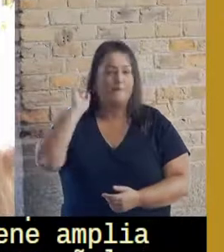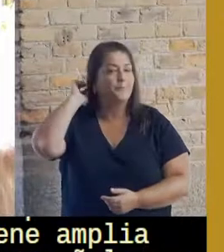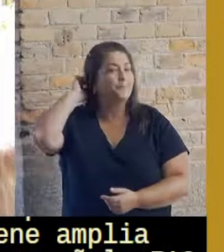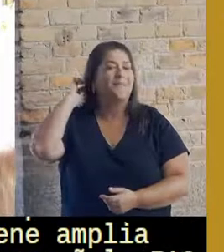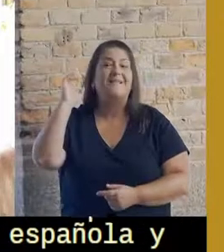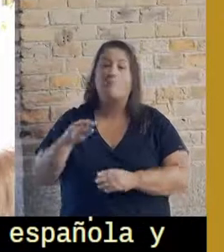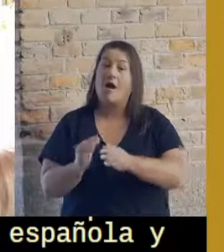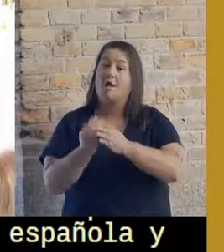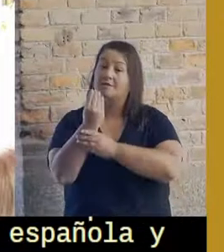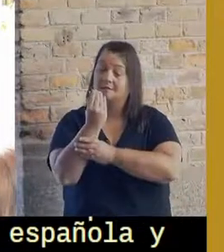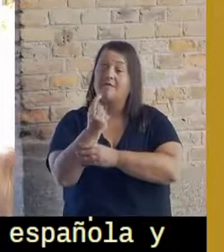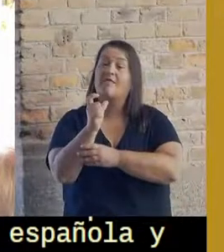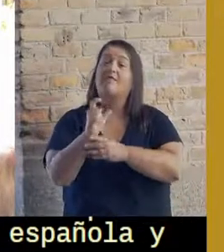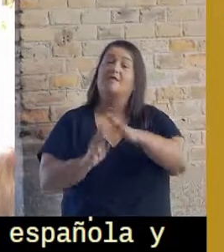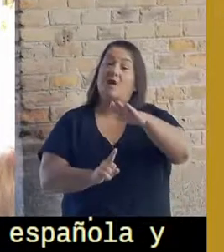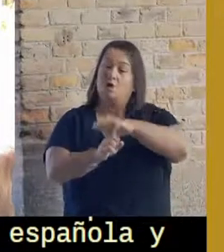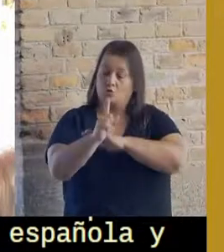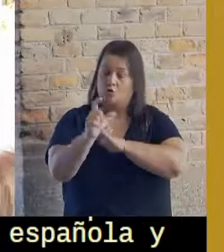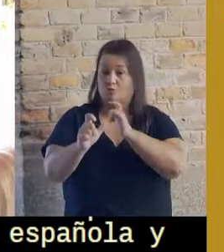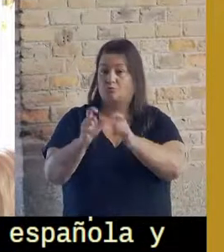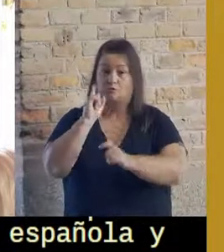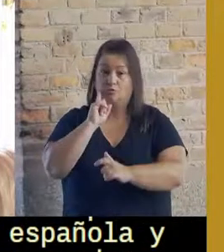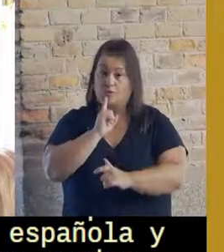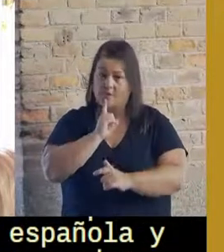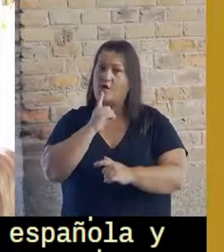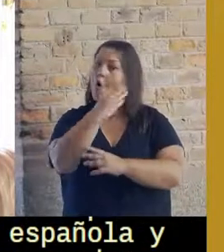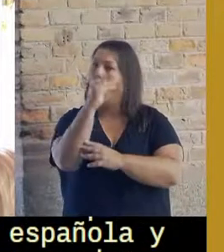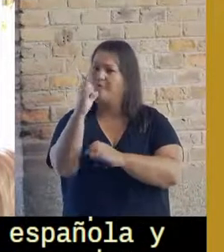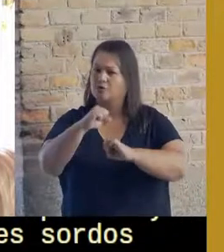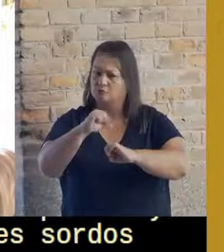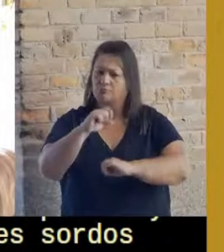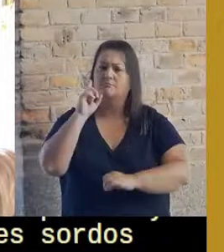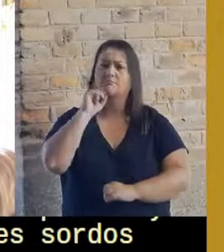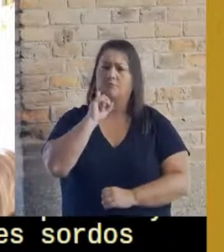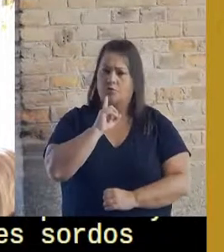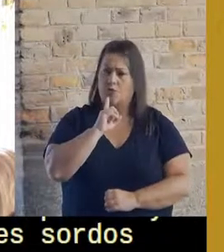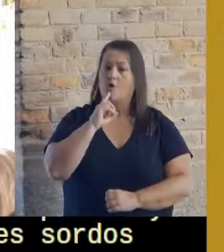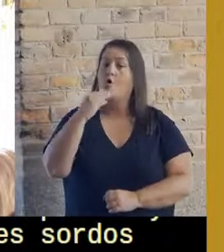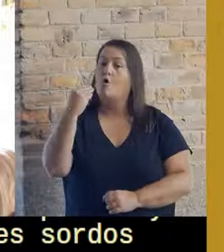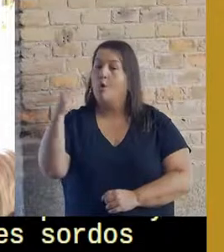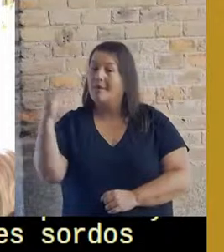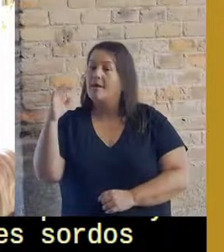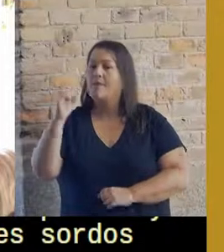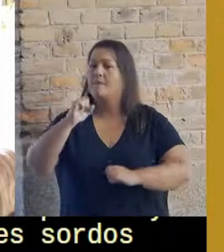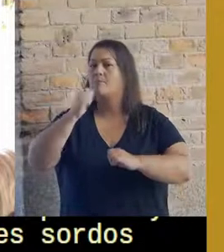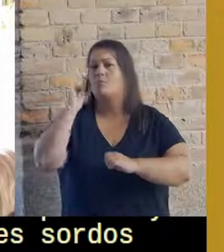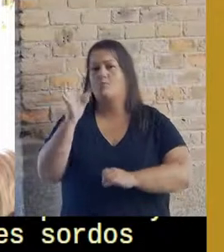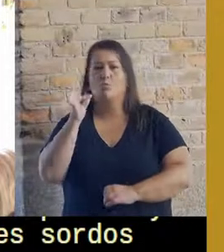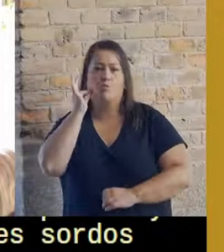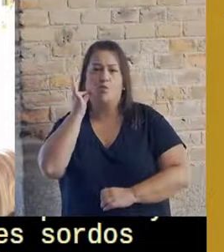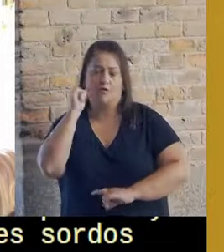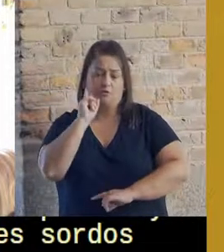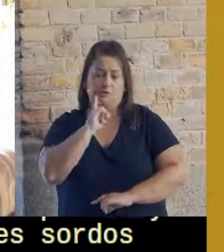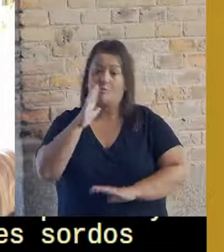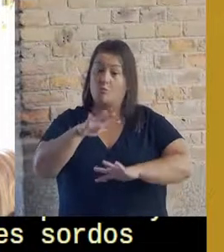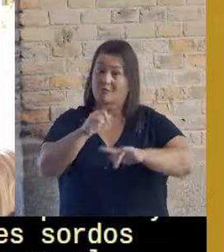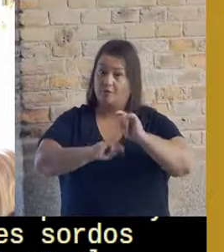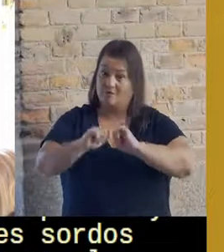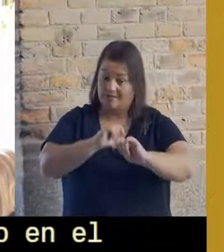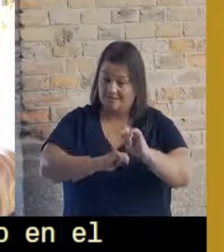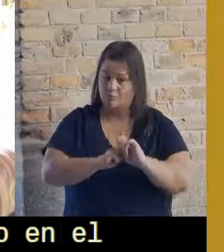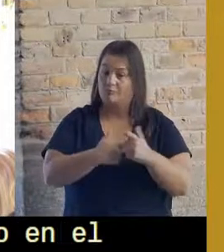agente de desarrollo de la comunidad sorda con jóvenes sordos mayores y mujeres sordas del movimiento asociativo en el